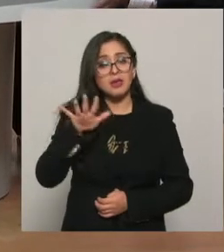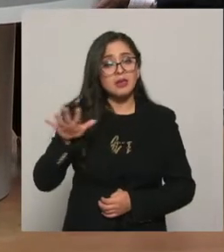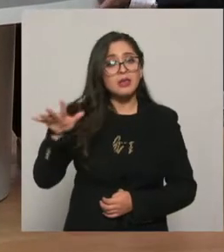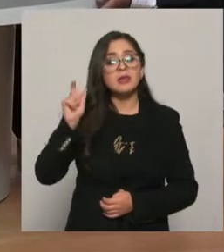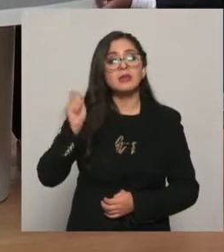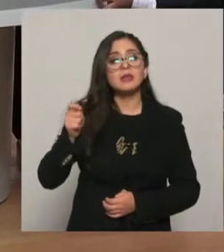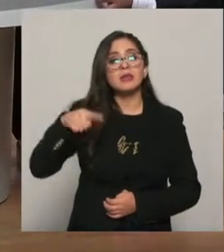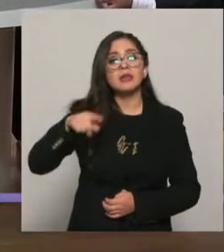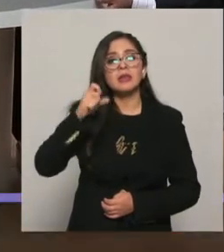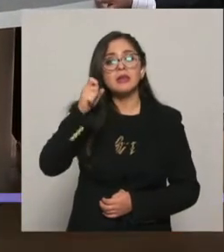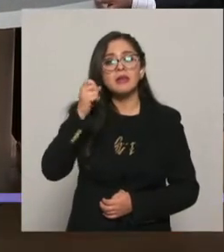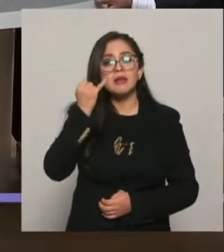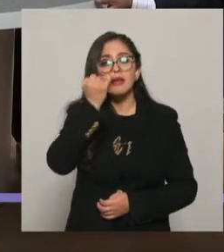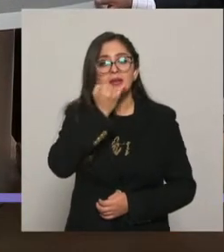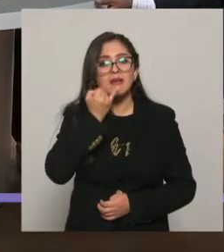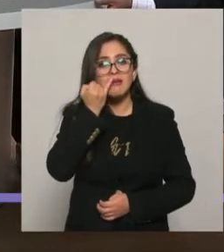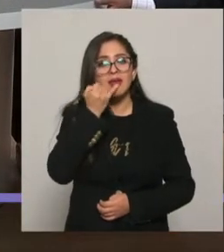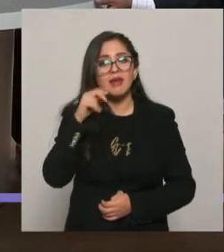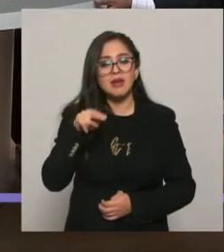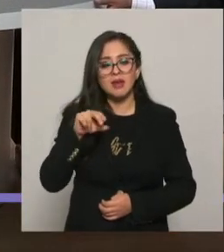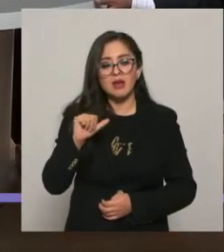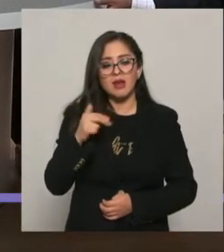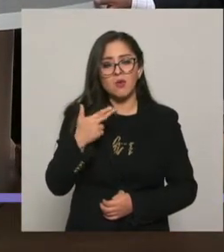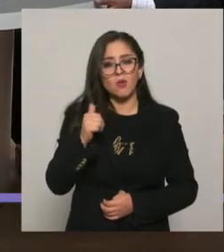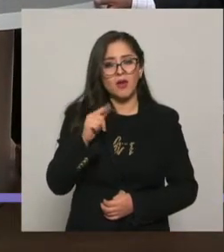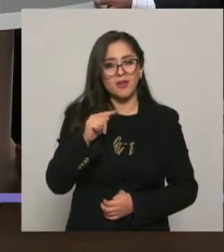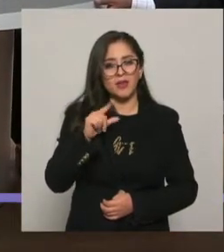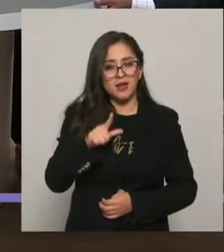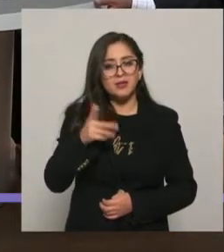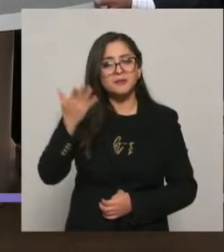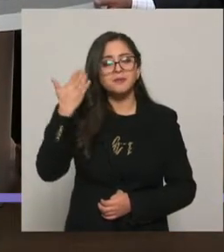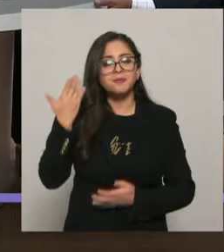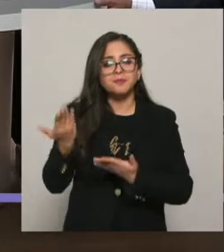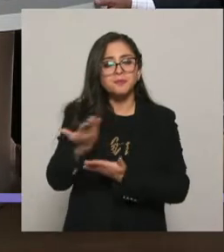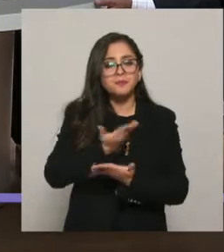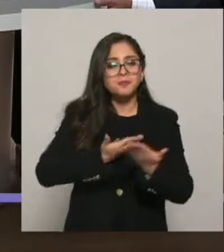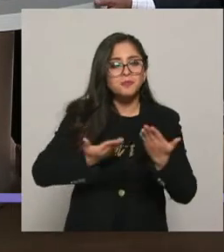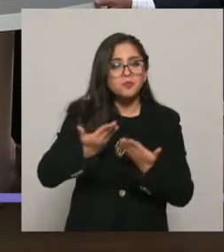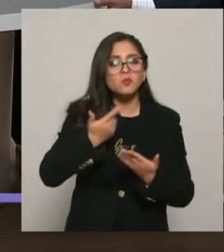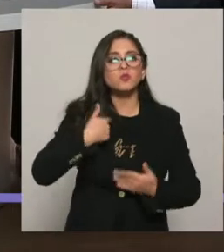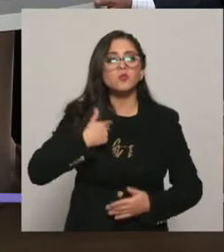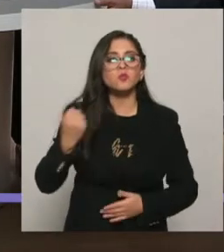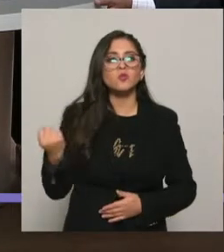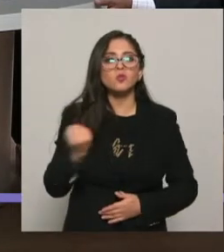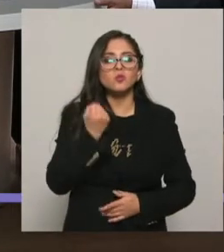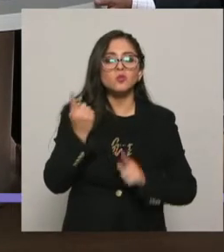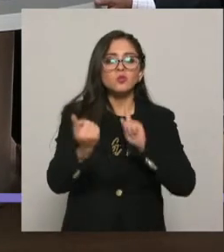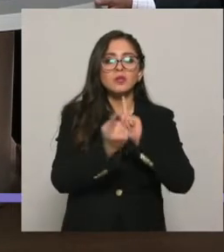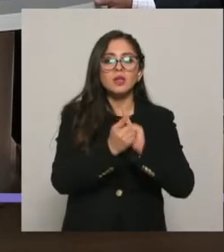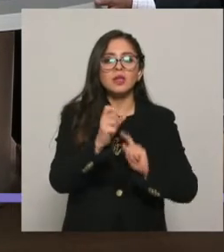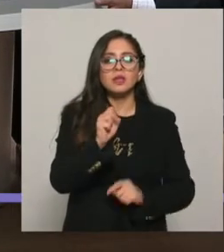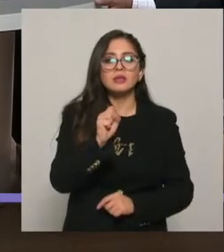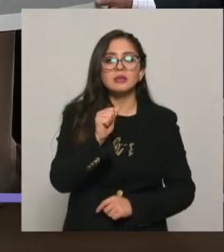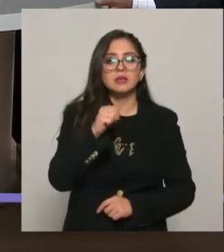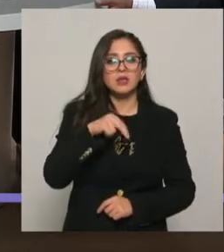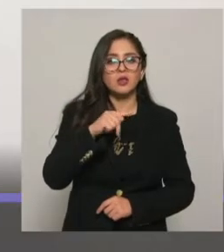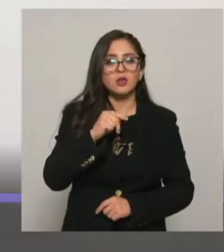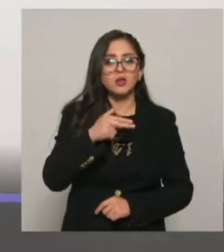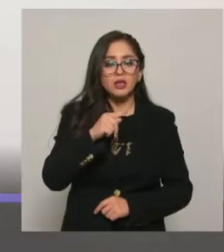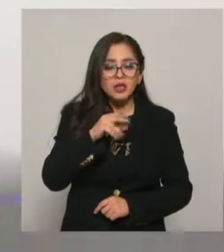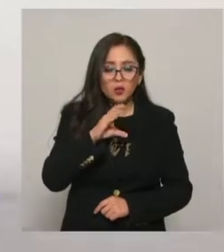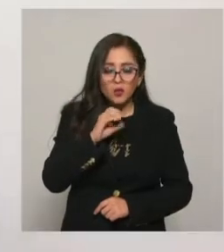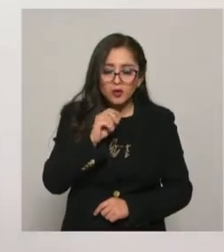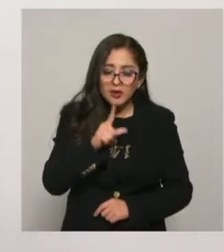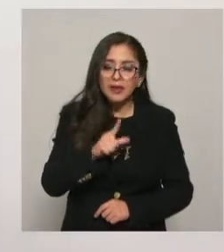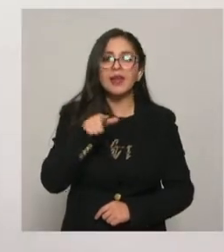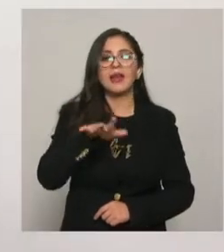tierra donde se habla el náhuatl, estaba conviviendo con nosotros. Tuve la suerte de estar con él en Santana Tlacotenco, con el náhuatl.